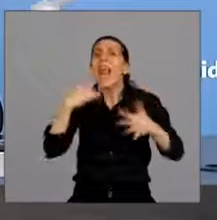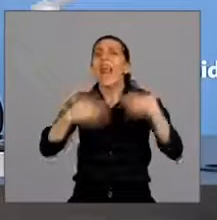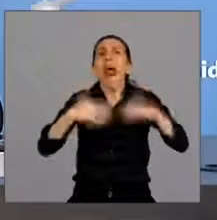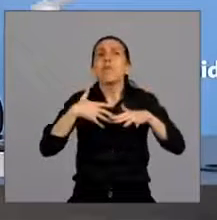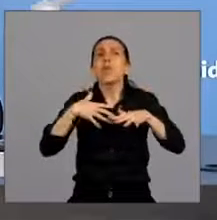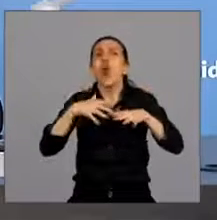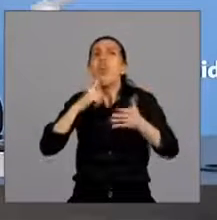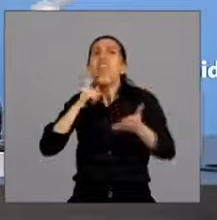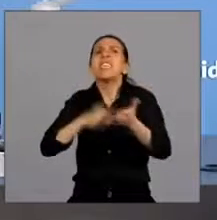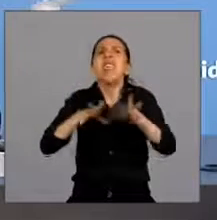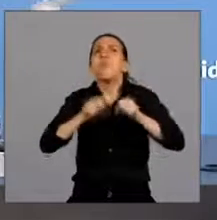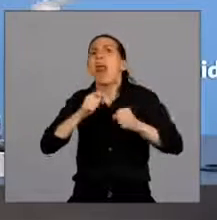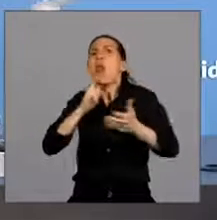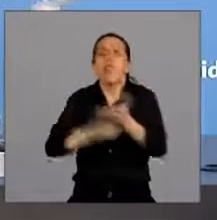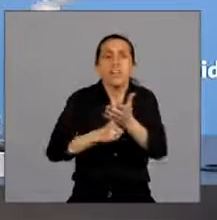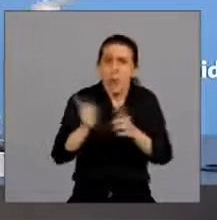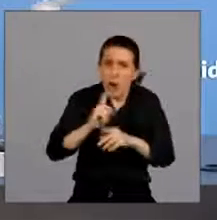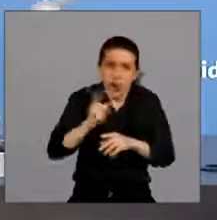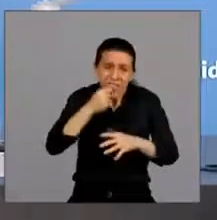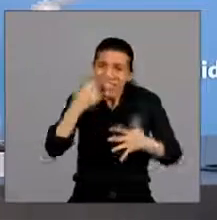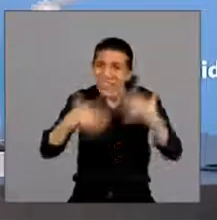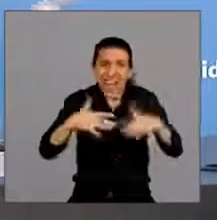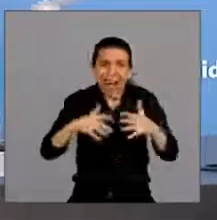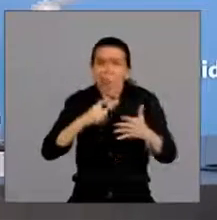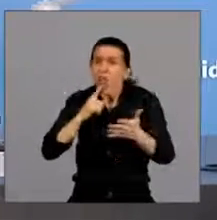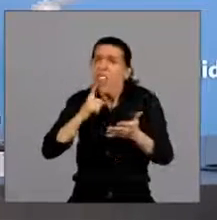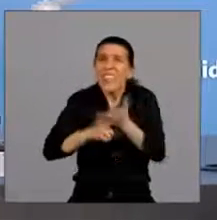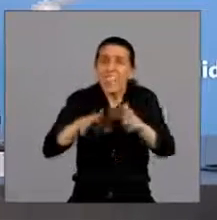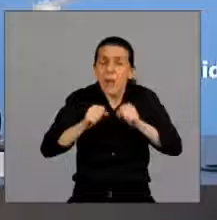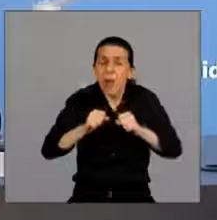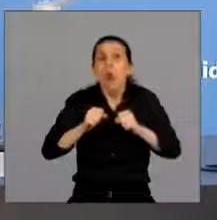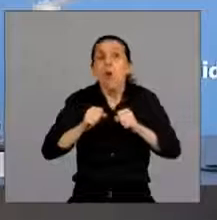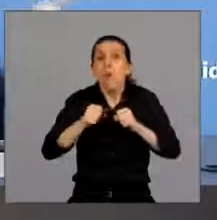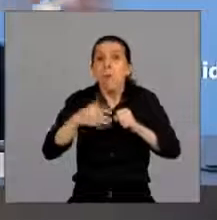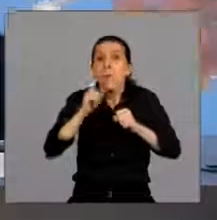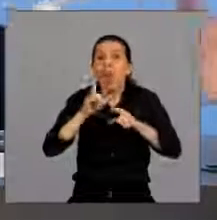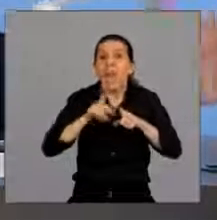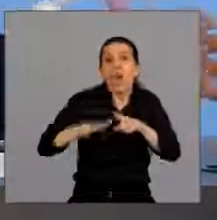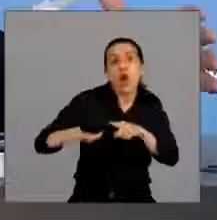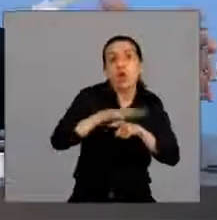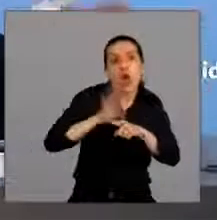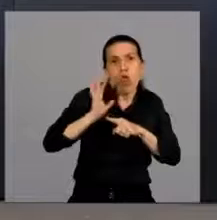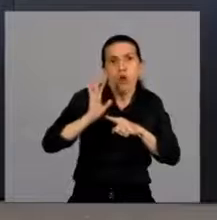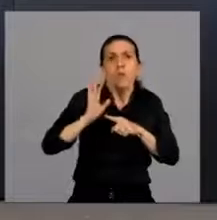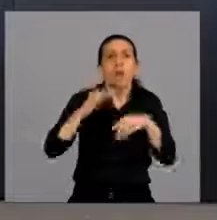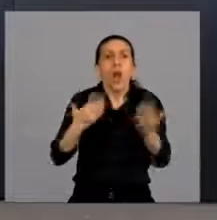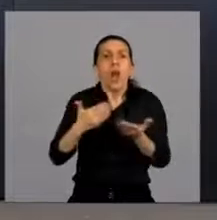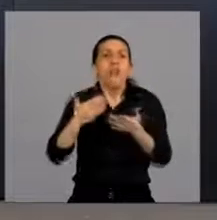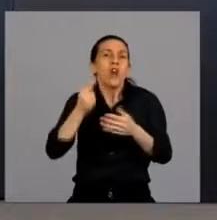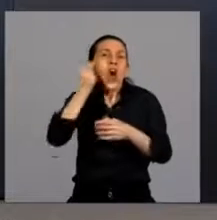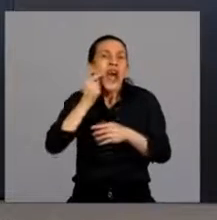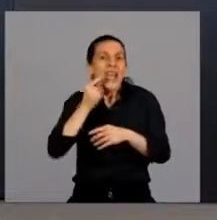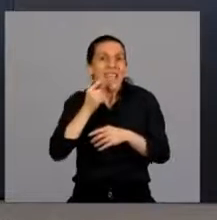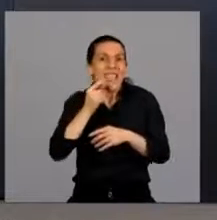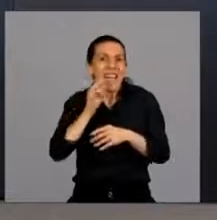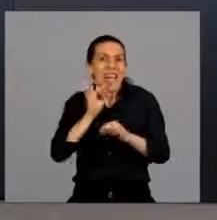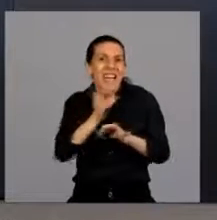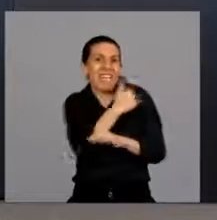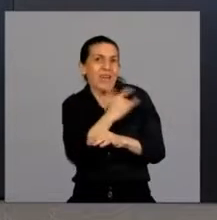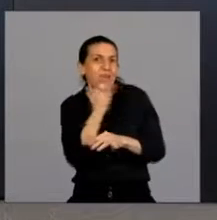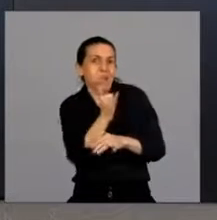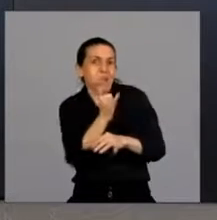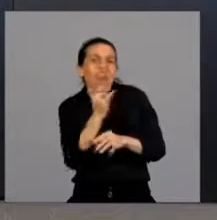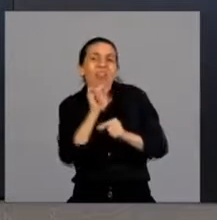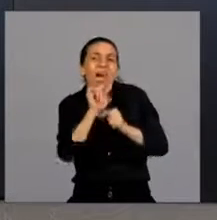precipitarnos. Cuando nos precipitamos, ponemos las cosas en riesgo. Por eso Axel dice siempre con razón, es mejor ir abriendo